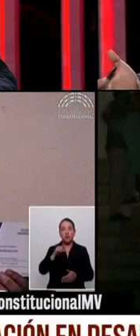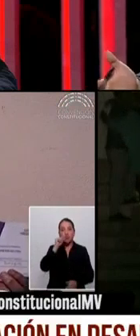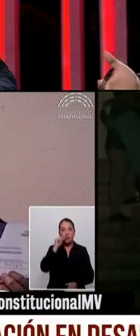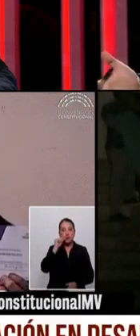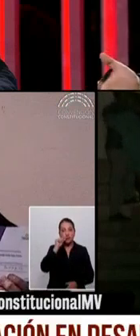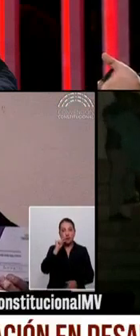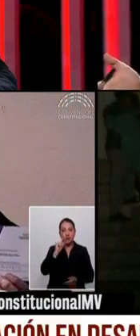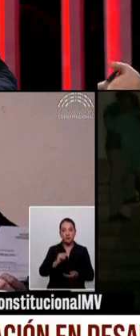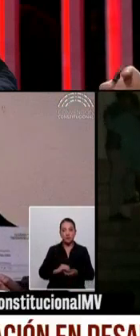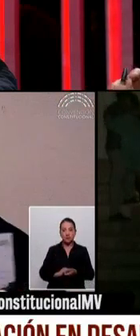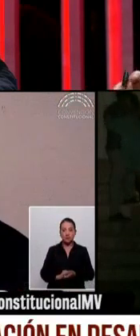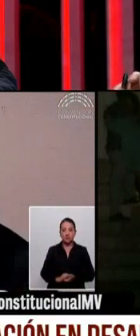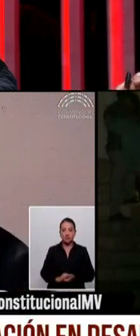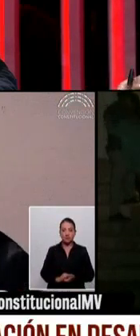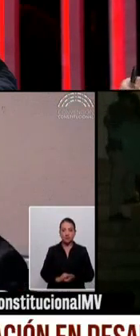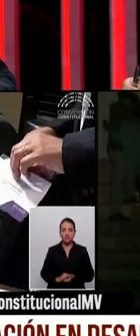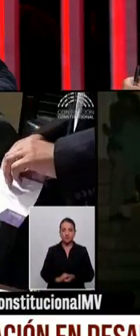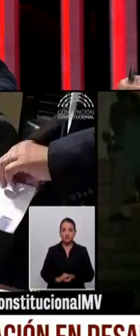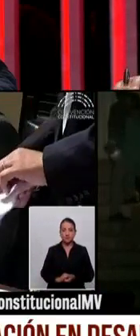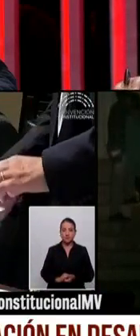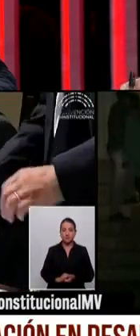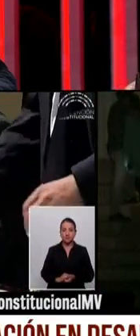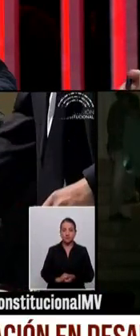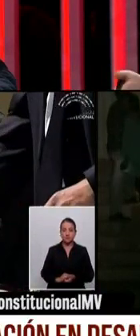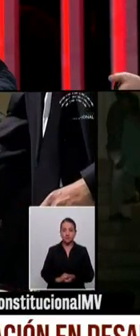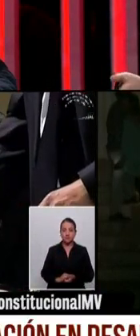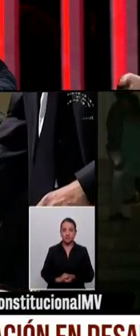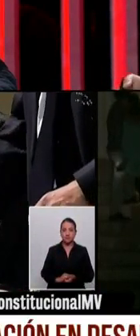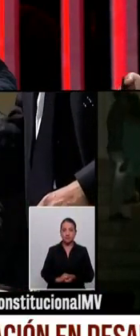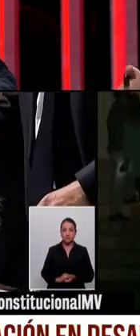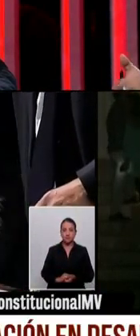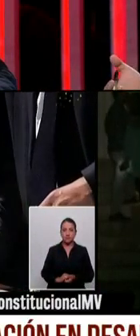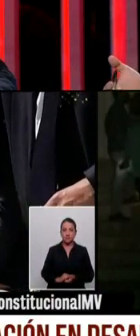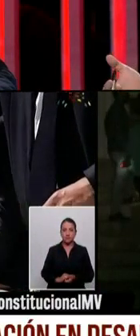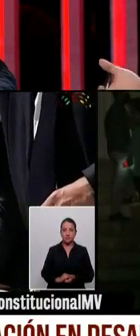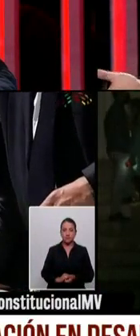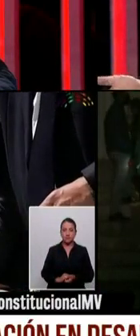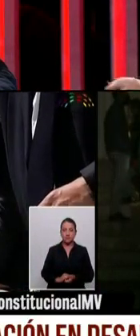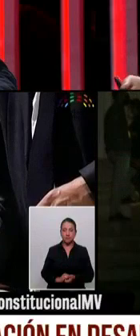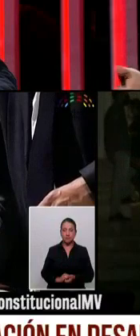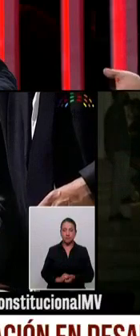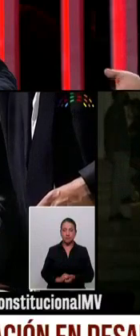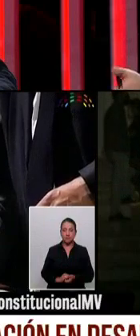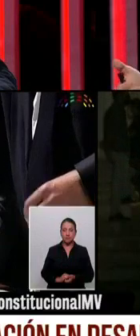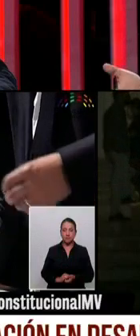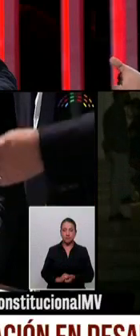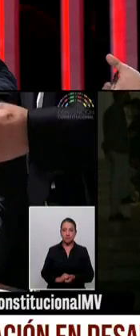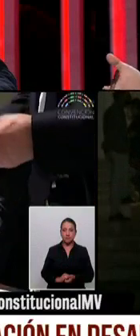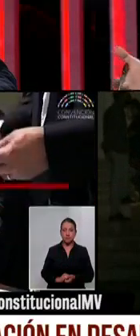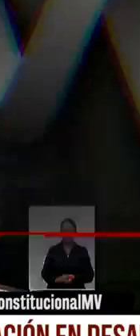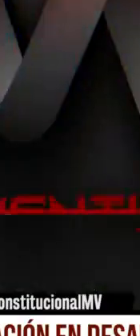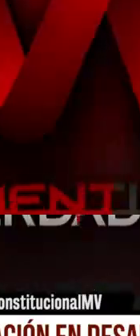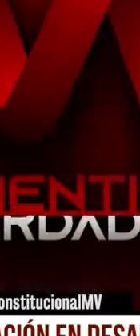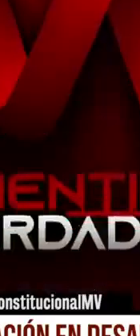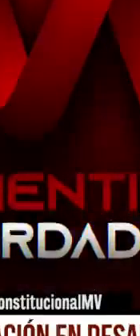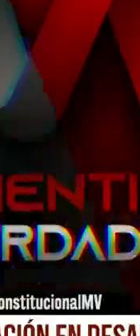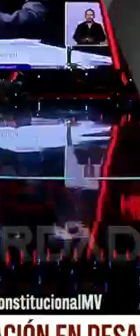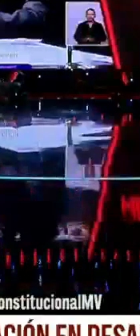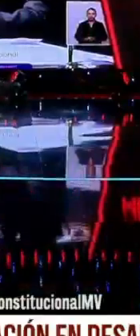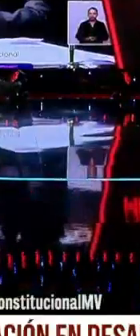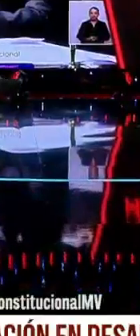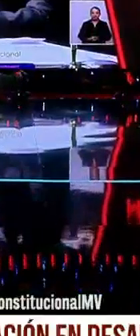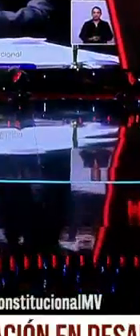pensar, es decir, no había nadie mejor, no había un nombre más pulcro, más impoluto. ¿Nadie hace un chequeo de los datos de las personas que va a terminar